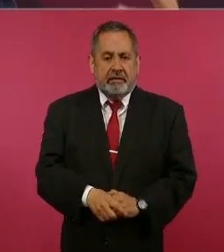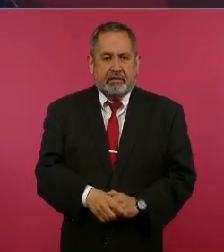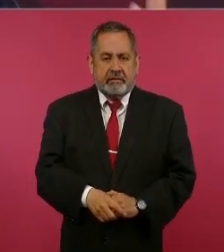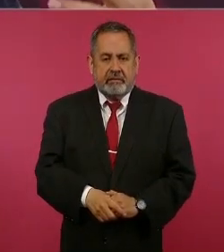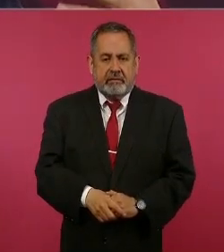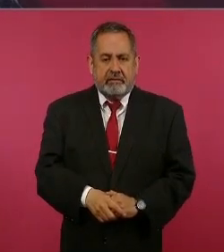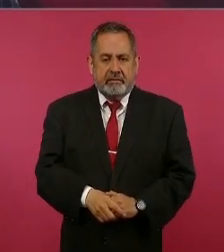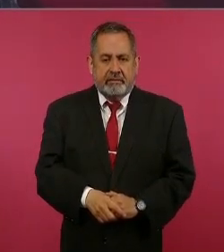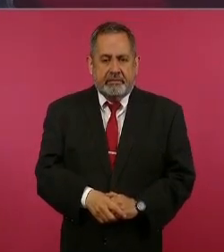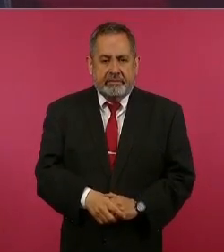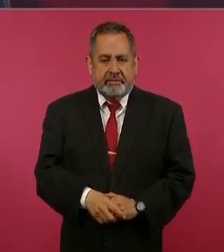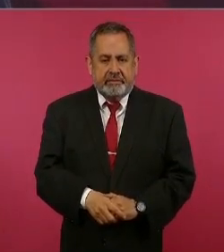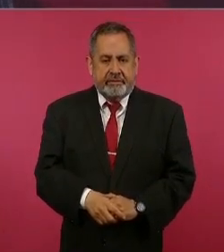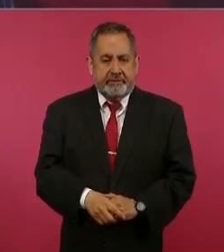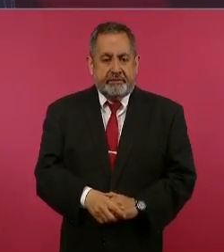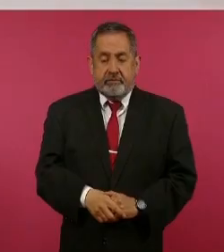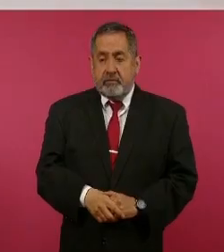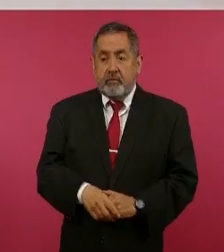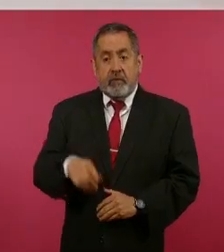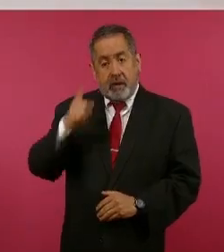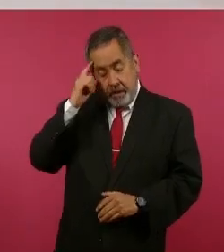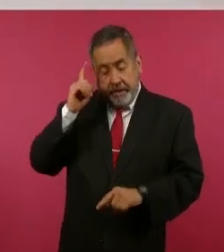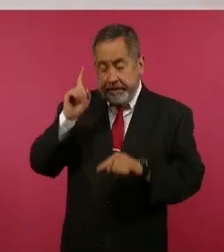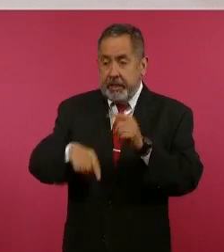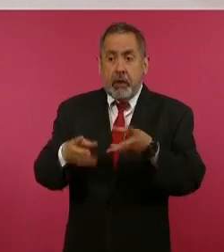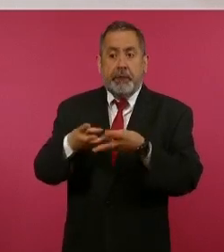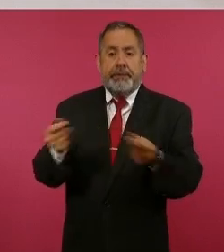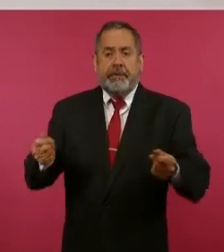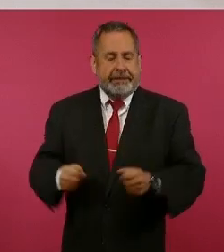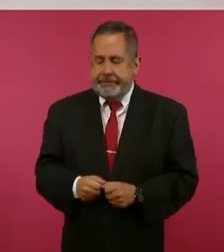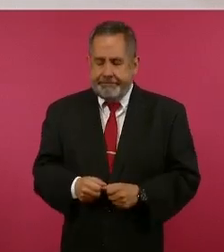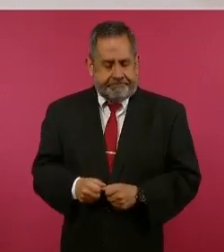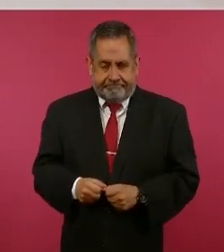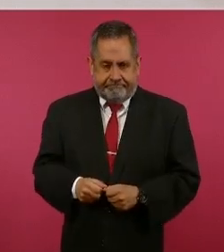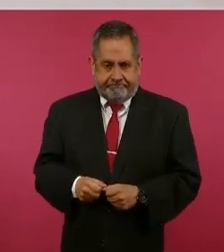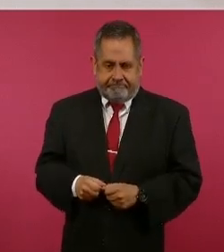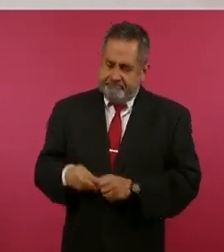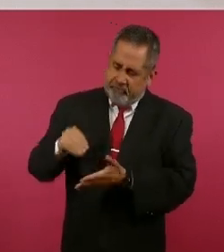Eso no desaparece.